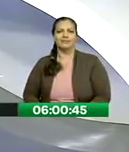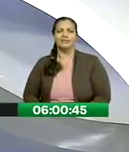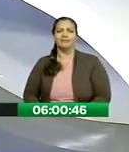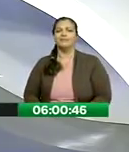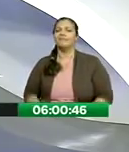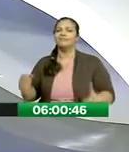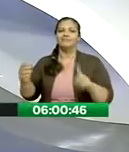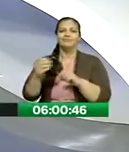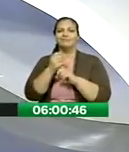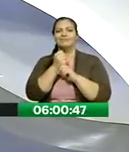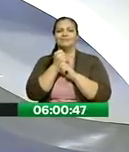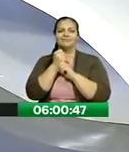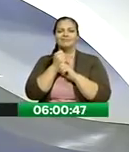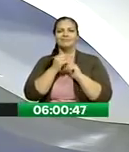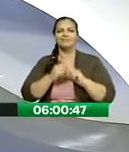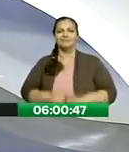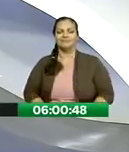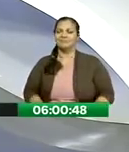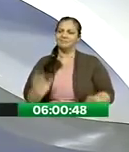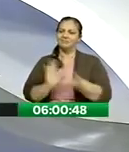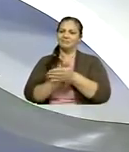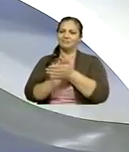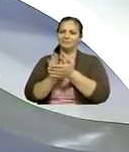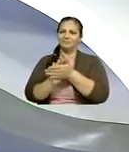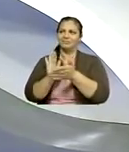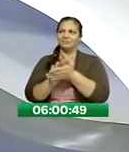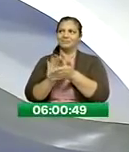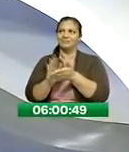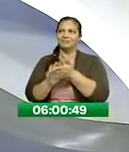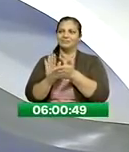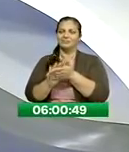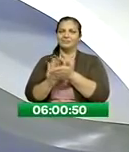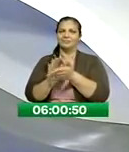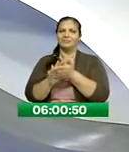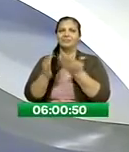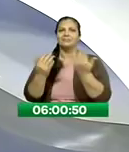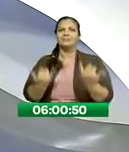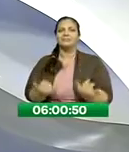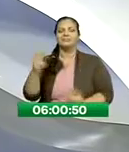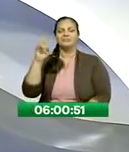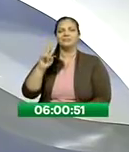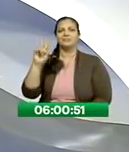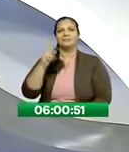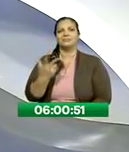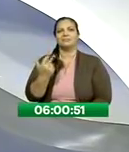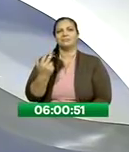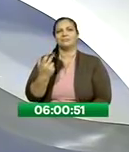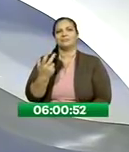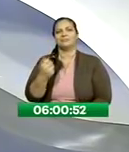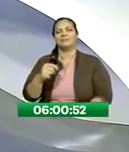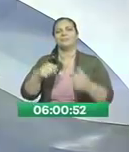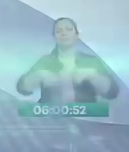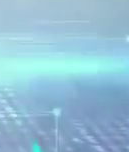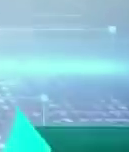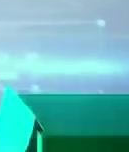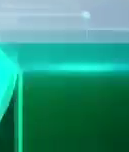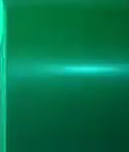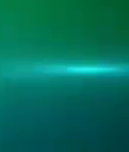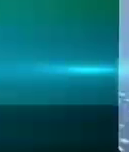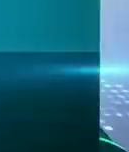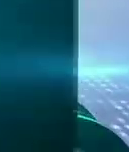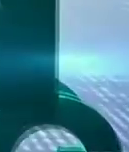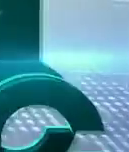aplauso para Bocón y saludar a todo el mundo. ¡Bienvenidos a este viernes! ¡Chao! 13 aquí en El Despertar. ¡Rueda la